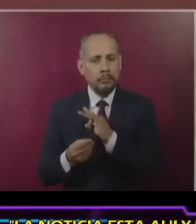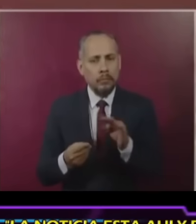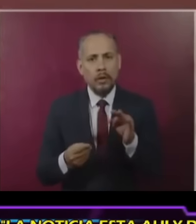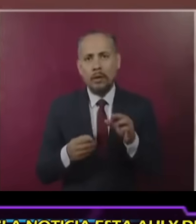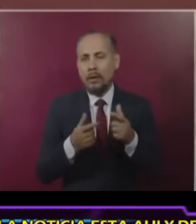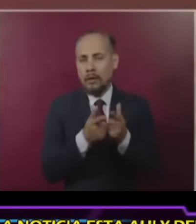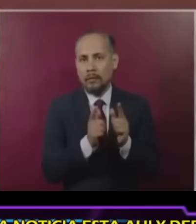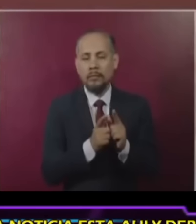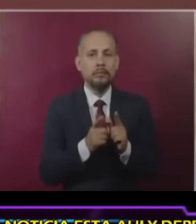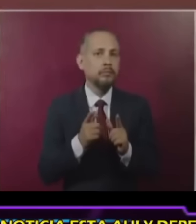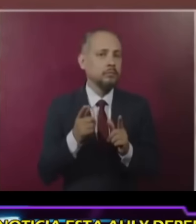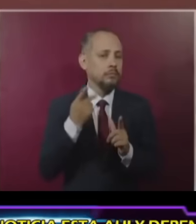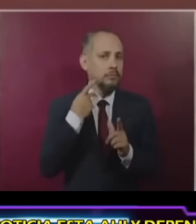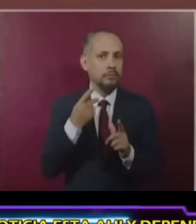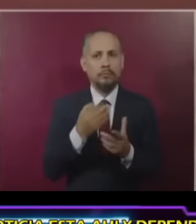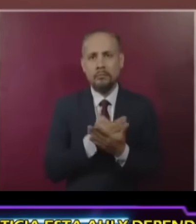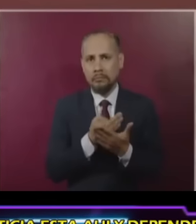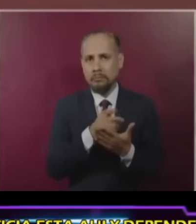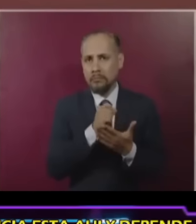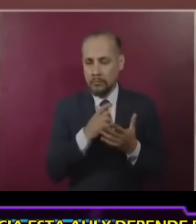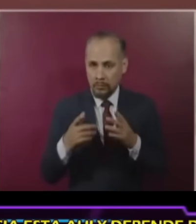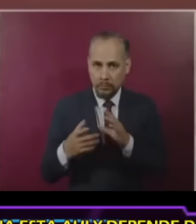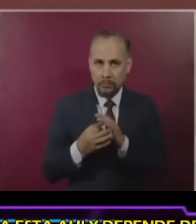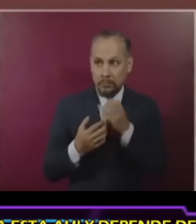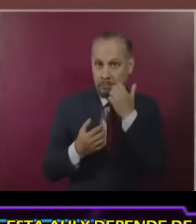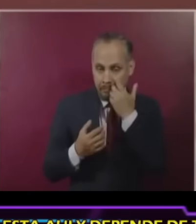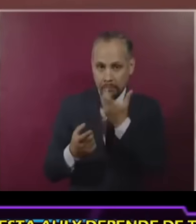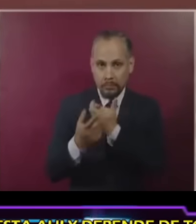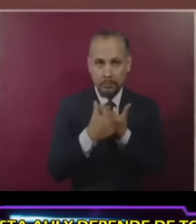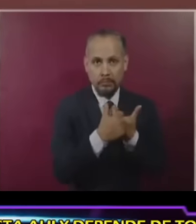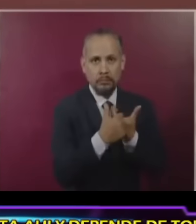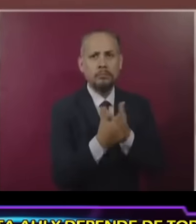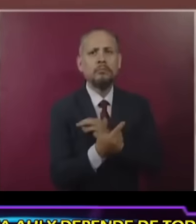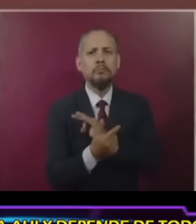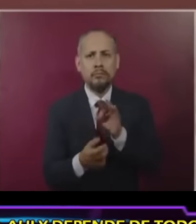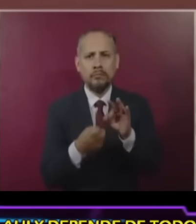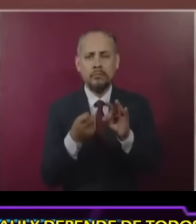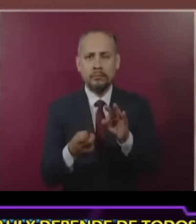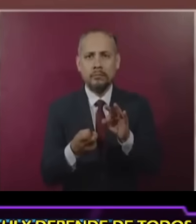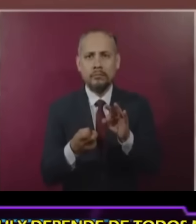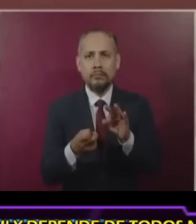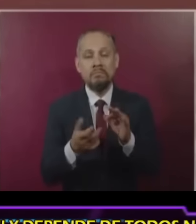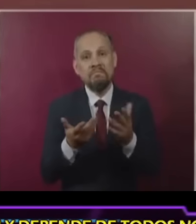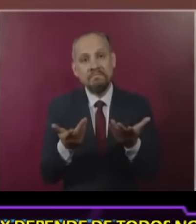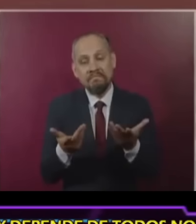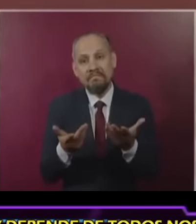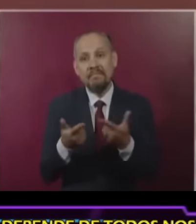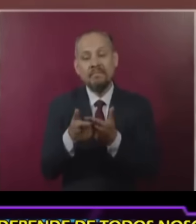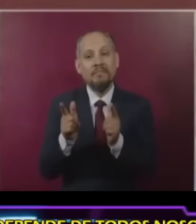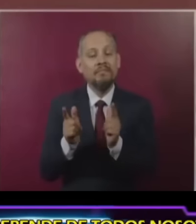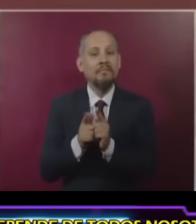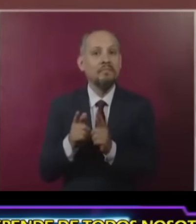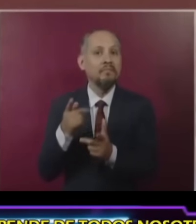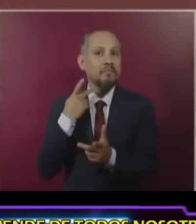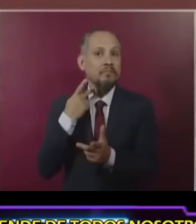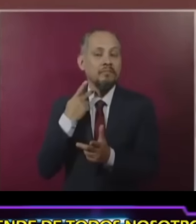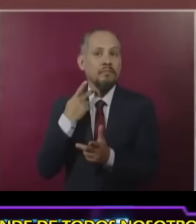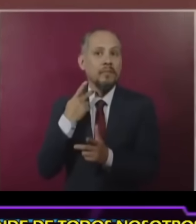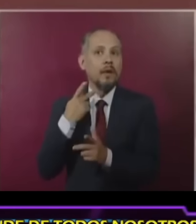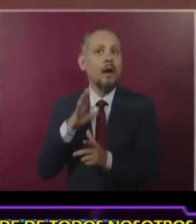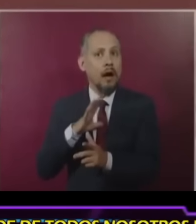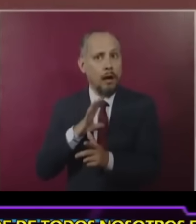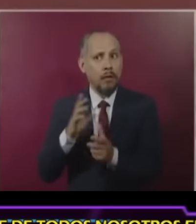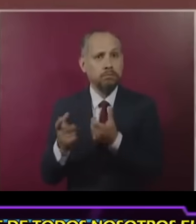ayudar a informar a concientizar a no puede ser que seamos un partido con 2 millones y medio de